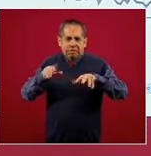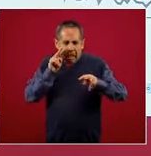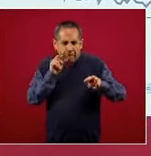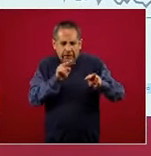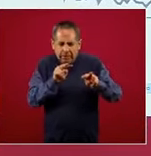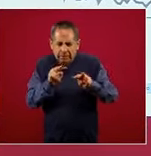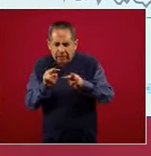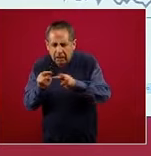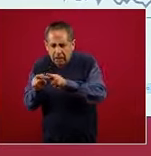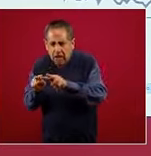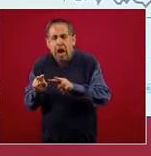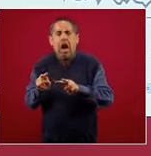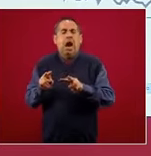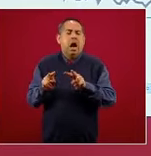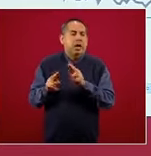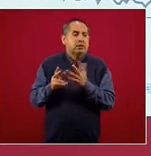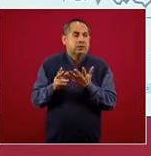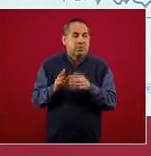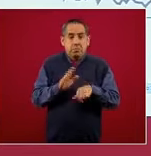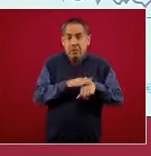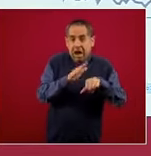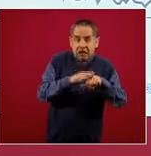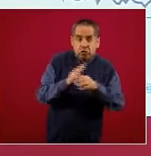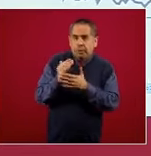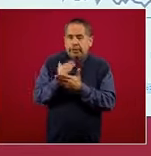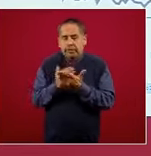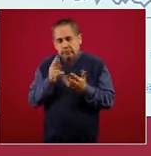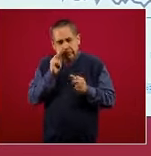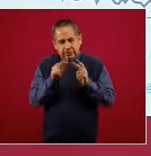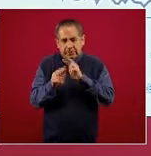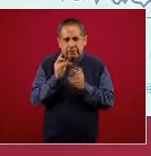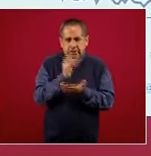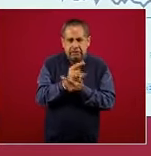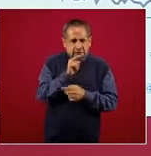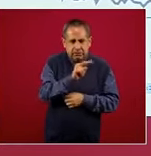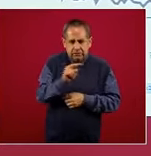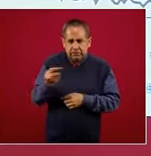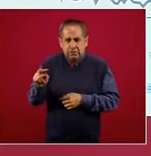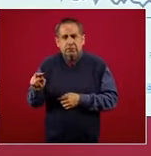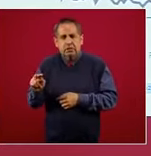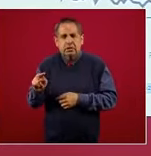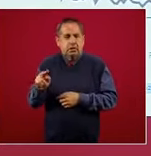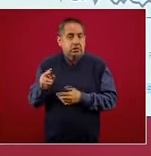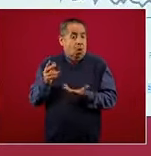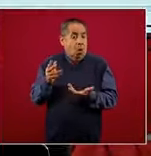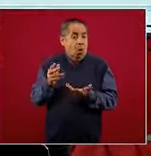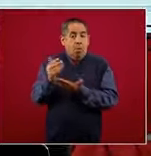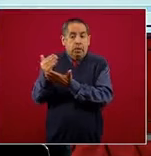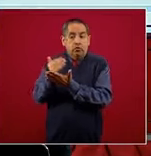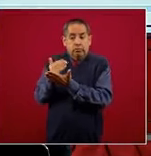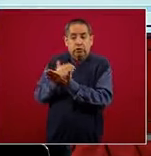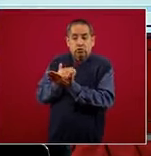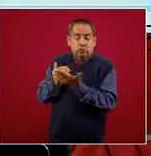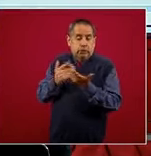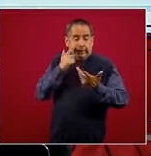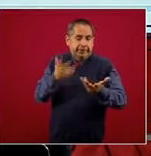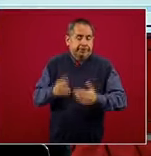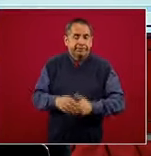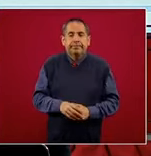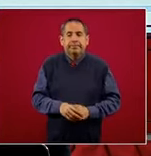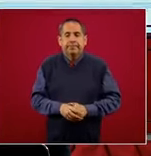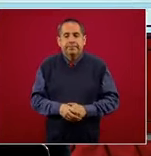permite ver si esto, lógicamente esta velocidad se incrementa, se mantiene igual o continúa disminuyendo. Veamos la siguiente